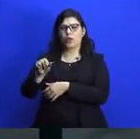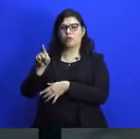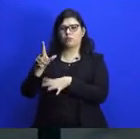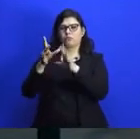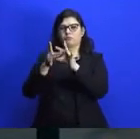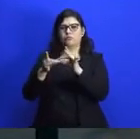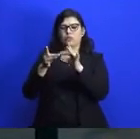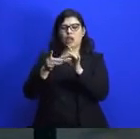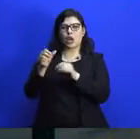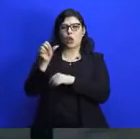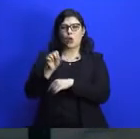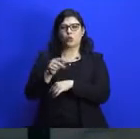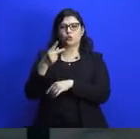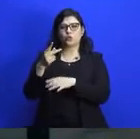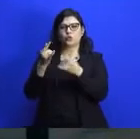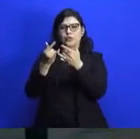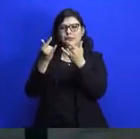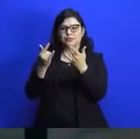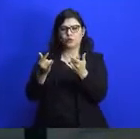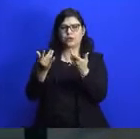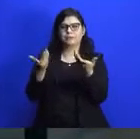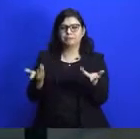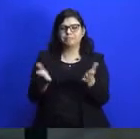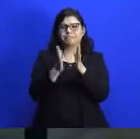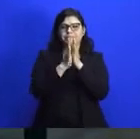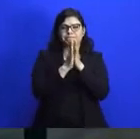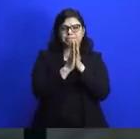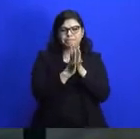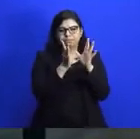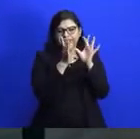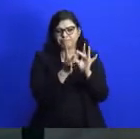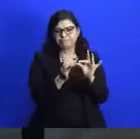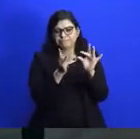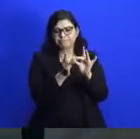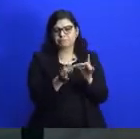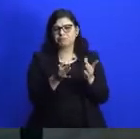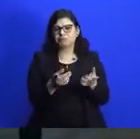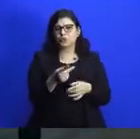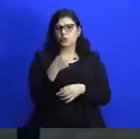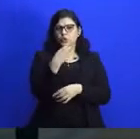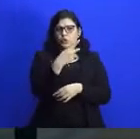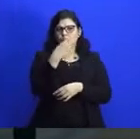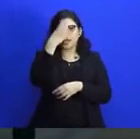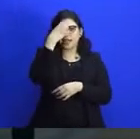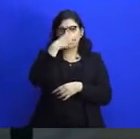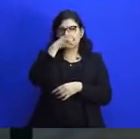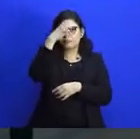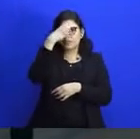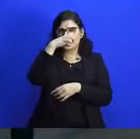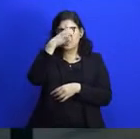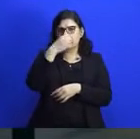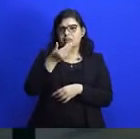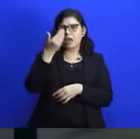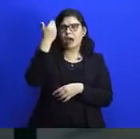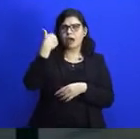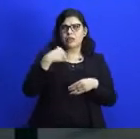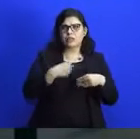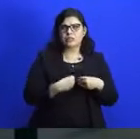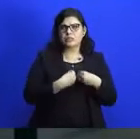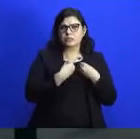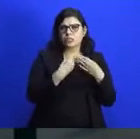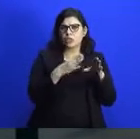el día de hoy un poco su historia. Platícame un poco, ¿cuál ha sido su experiencia? ¿Cómo vivían antes? ¿Cómo viven